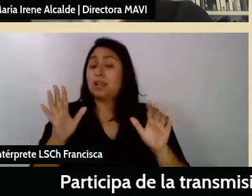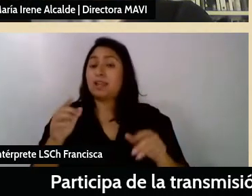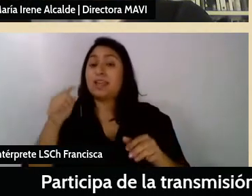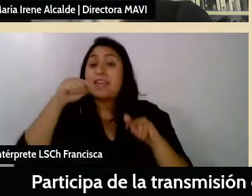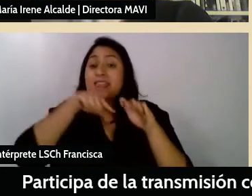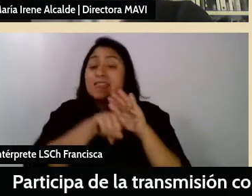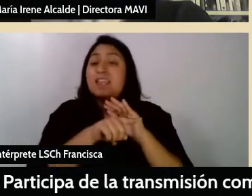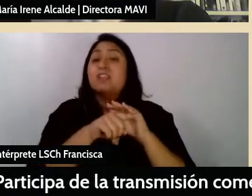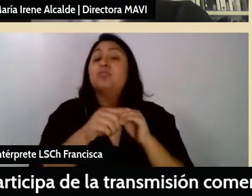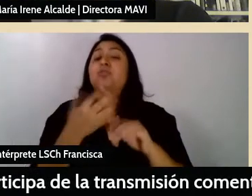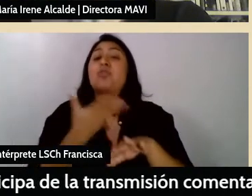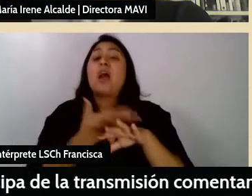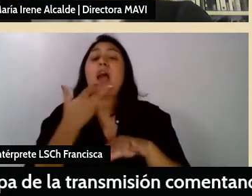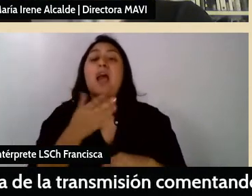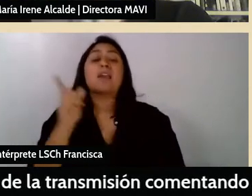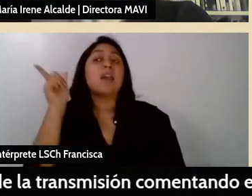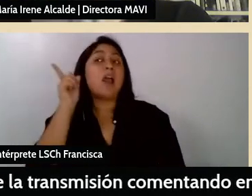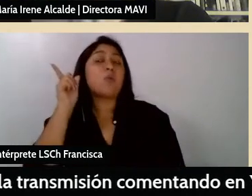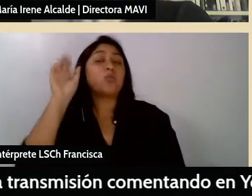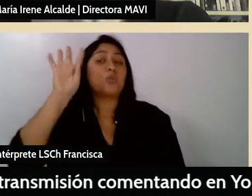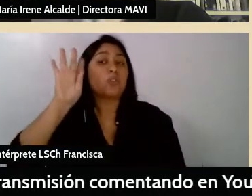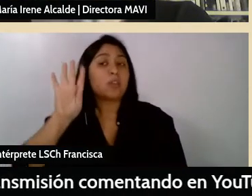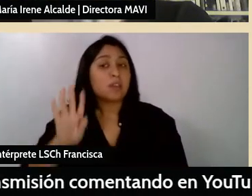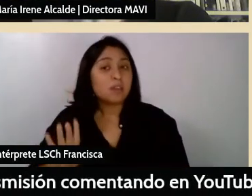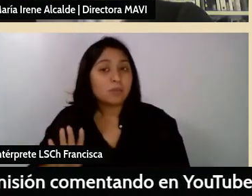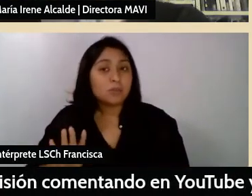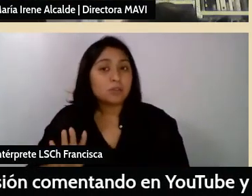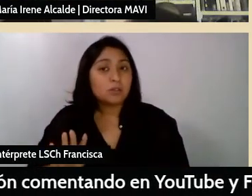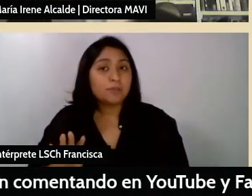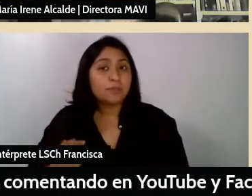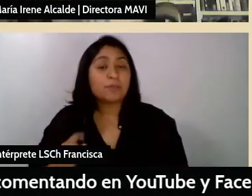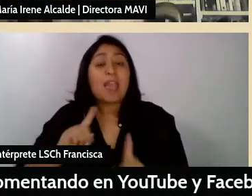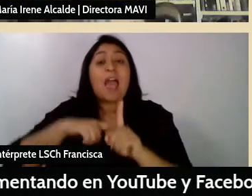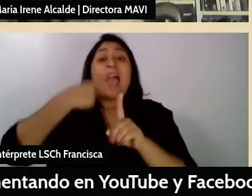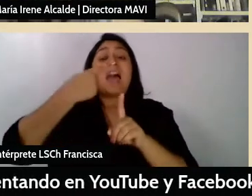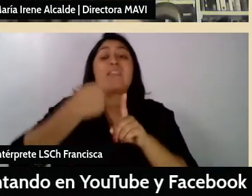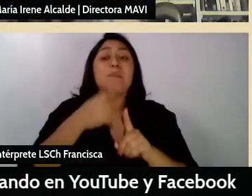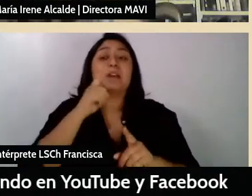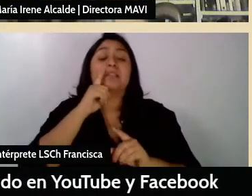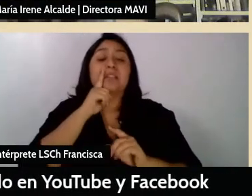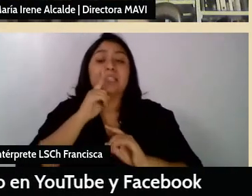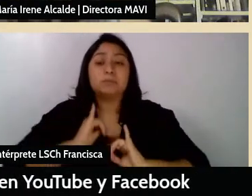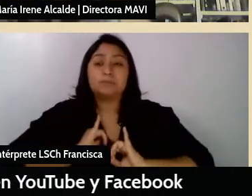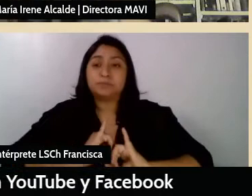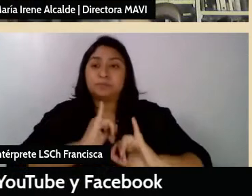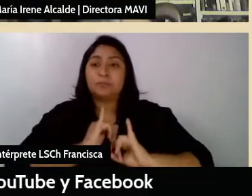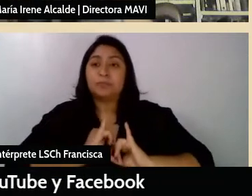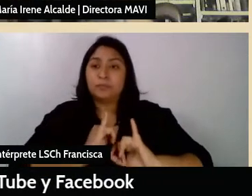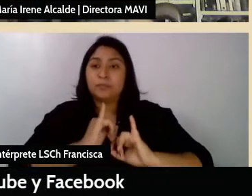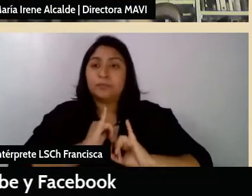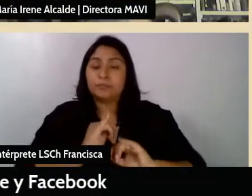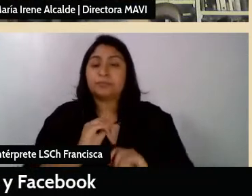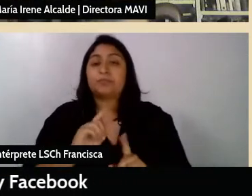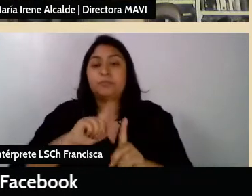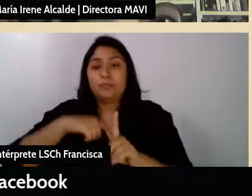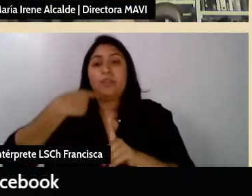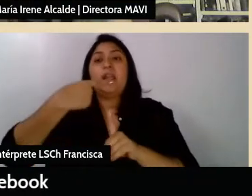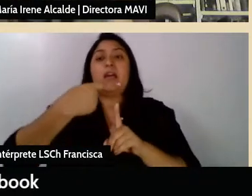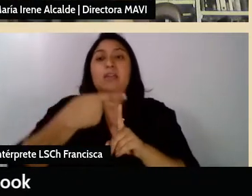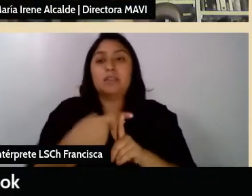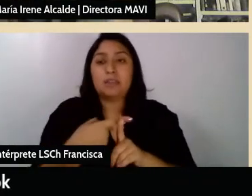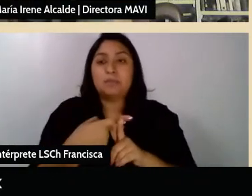las audiodescripciones, además tienen información Y además tienen